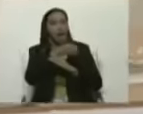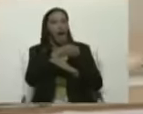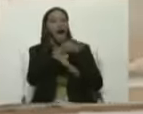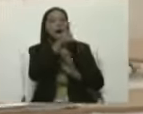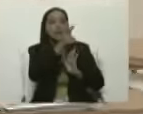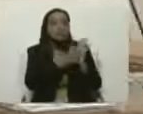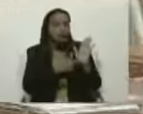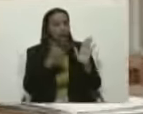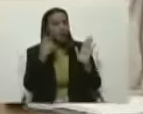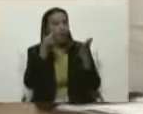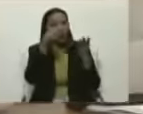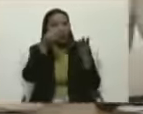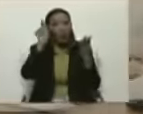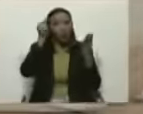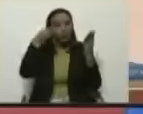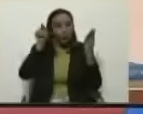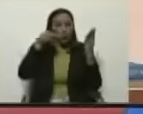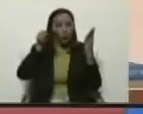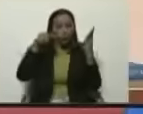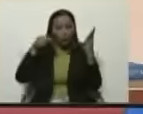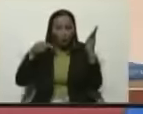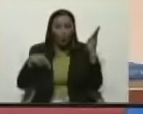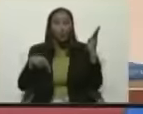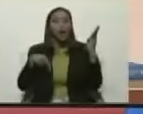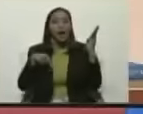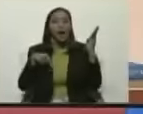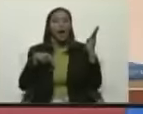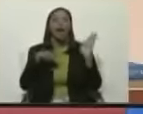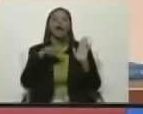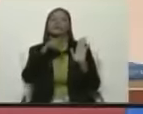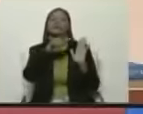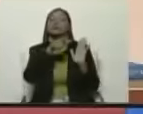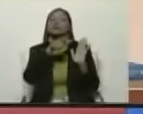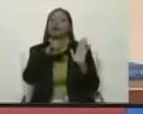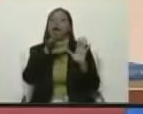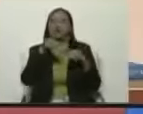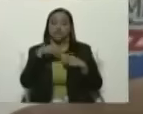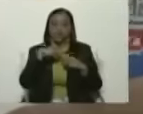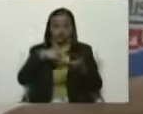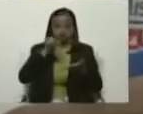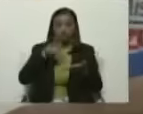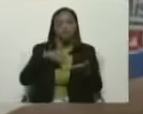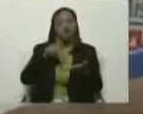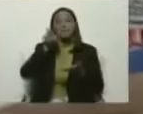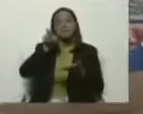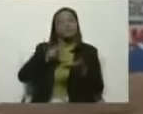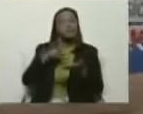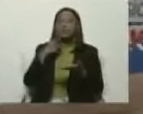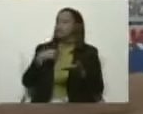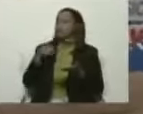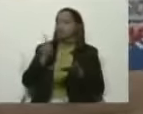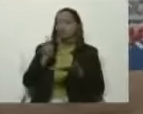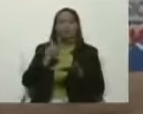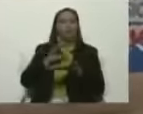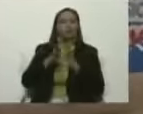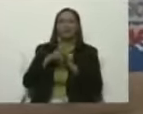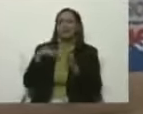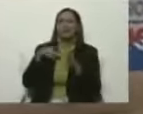y revisa. Y si alguien dice, no, yo no quiero esa carta, ah, mira, aquí está uno que no es. Estamos chequeando todo,